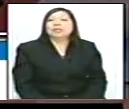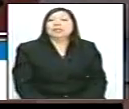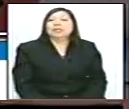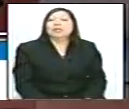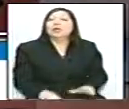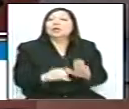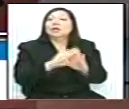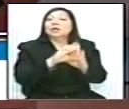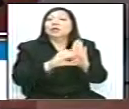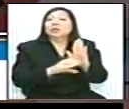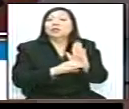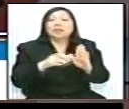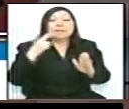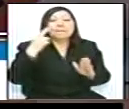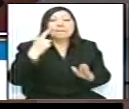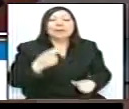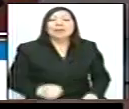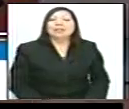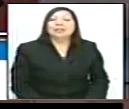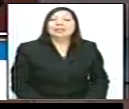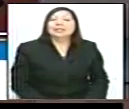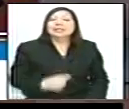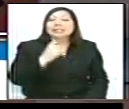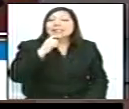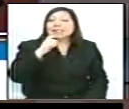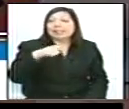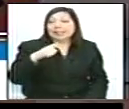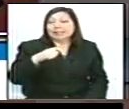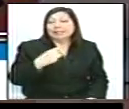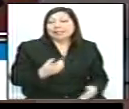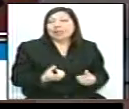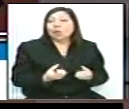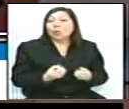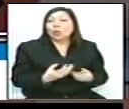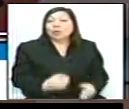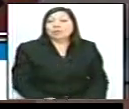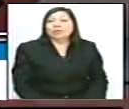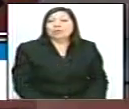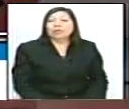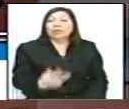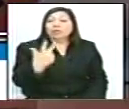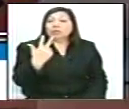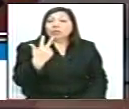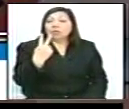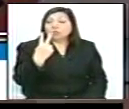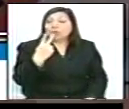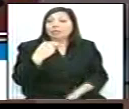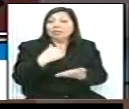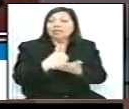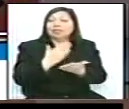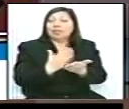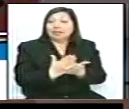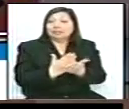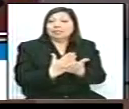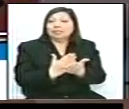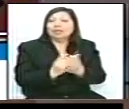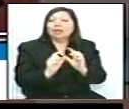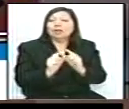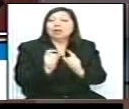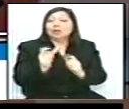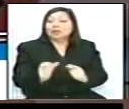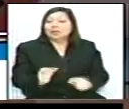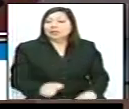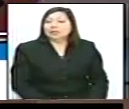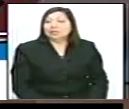la Constitución Política, se requiere el voto favorable de los 2/3 del número legal de